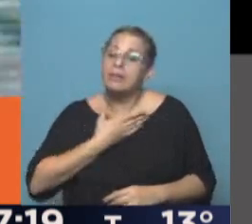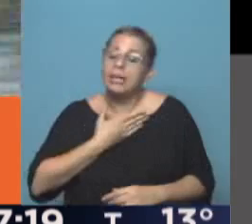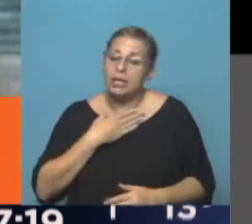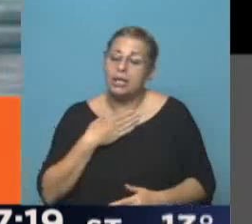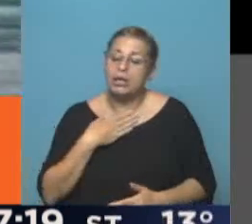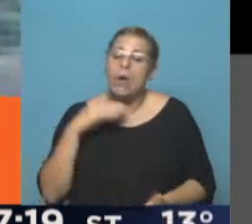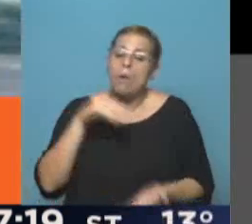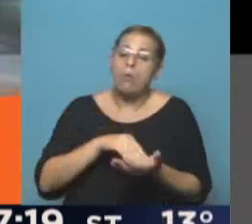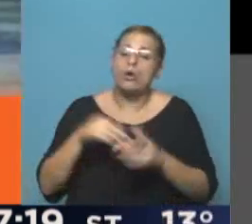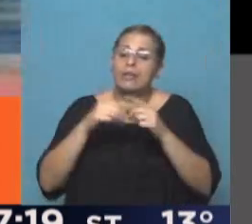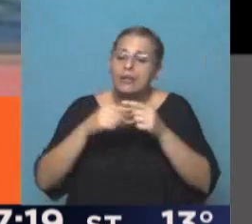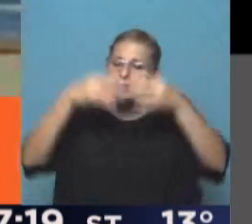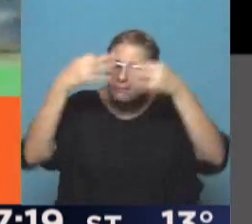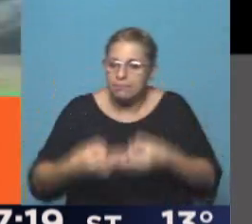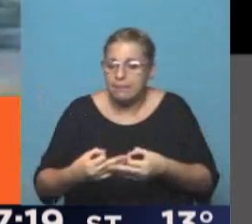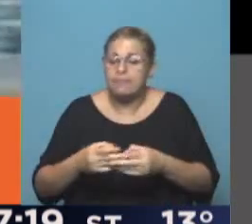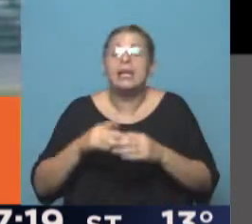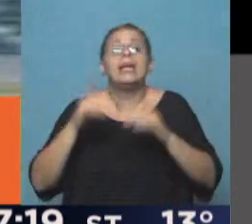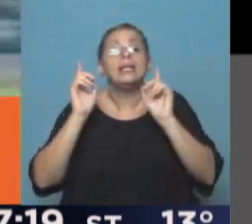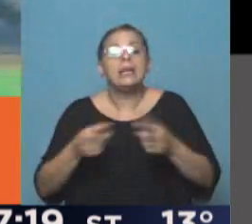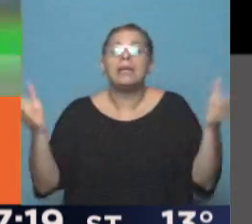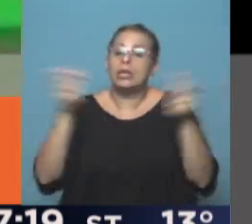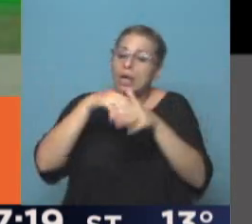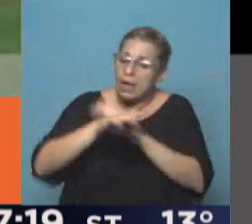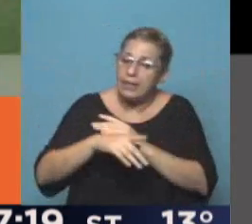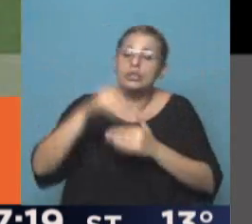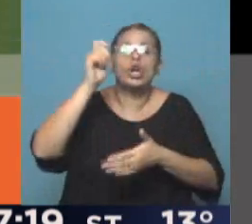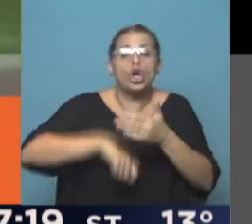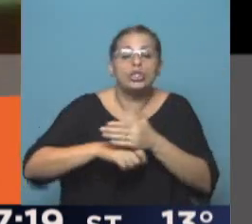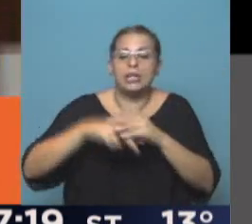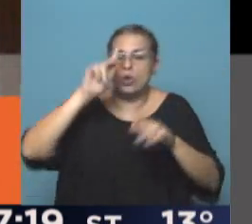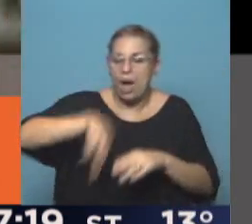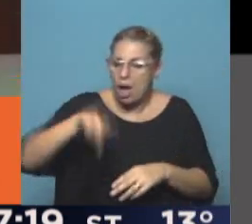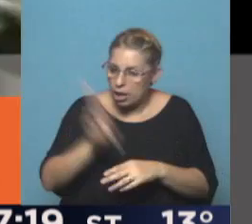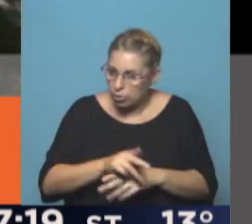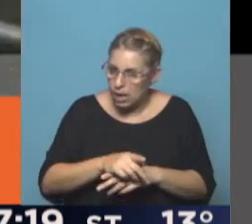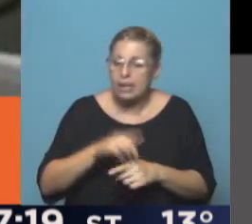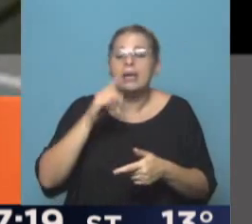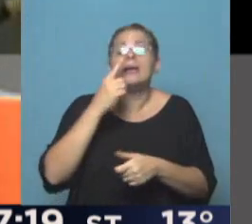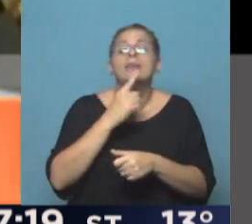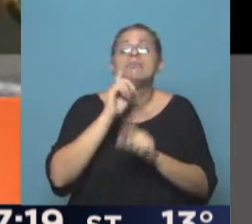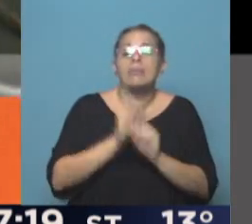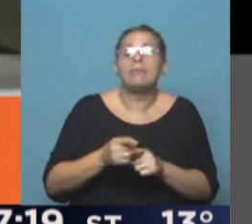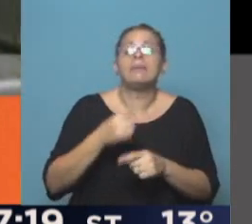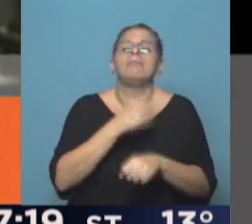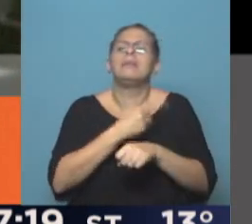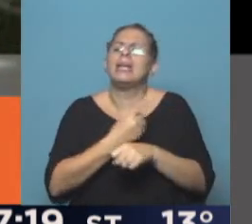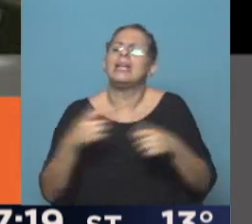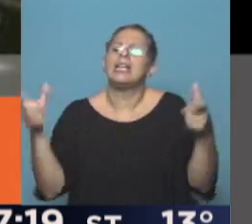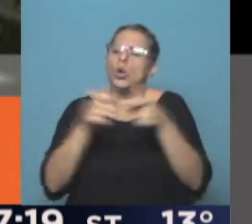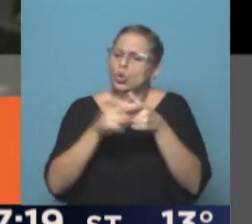estimada. En esta reunión, además de la rescisión de contrato, hablo de la primera, la que tiene a cargo a los dirigentes y el gobierno